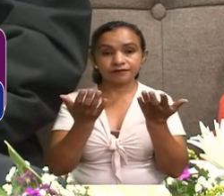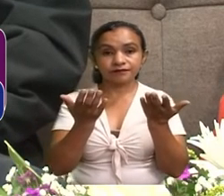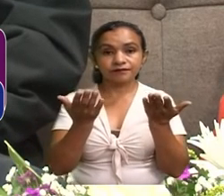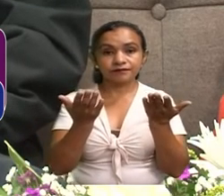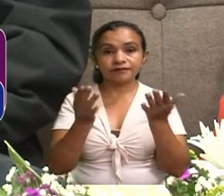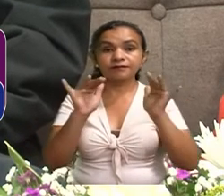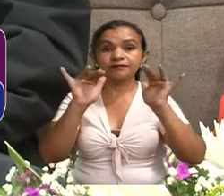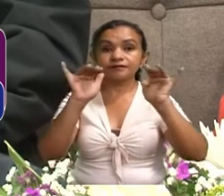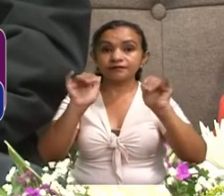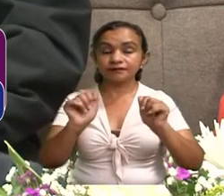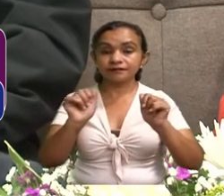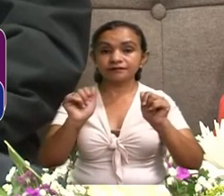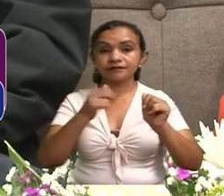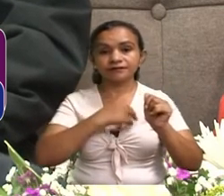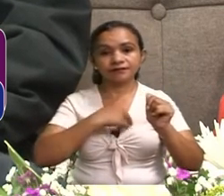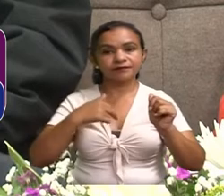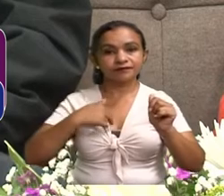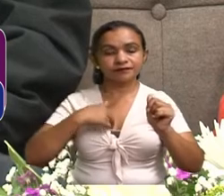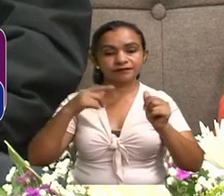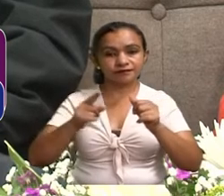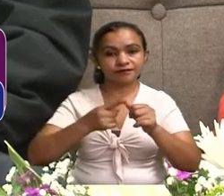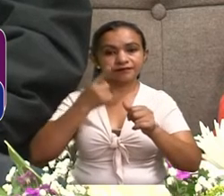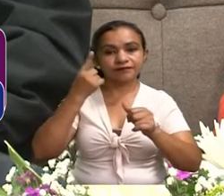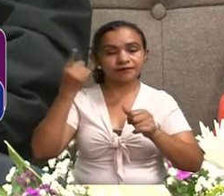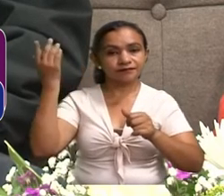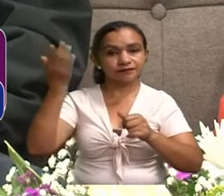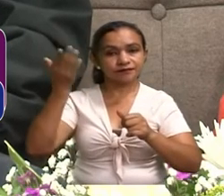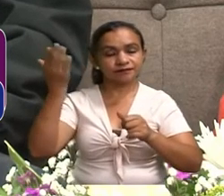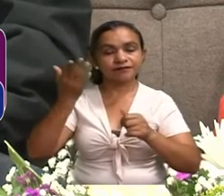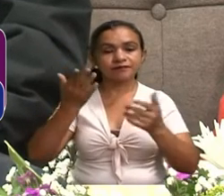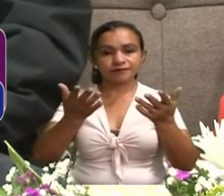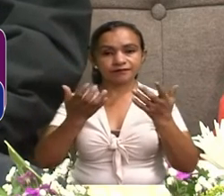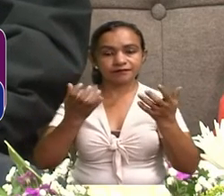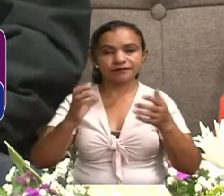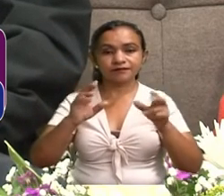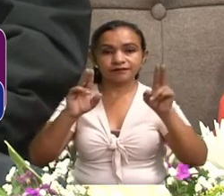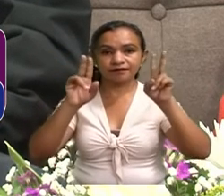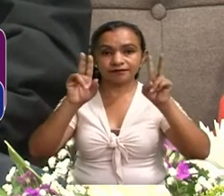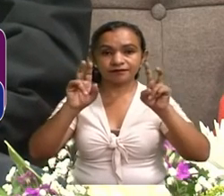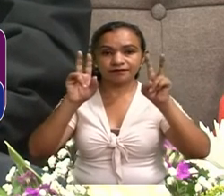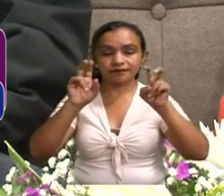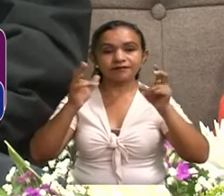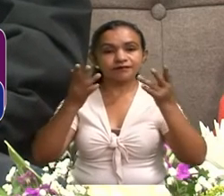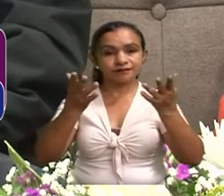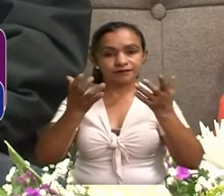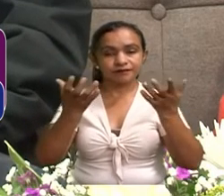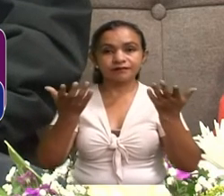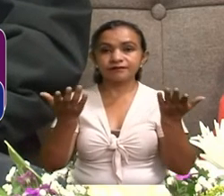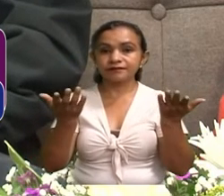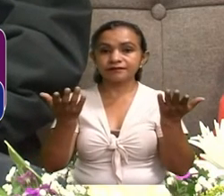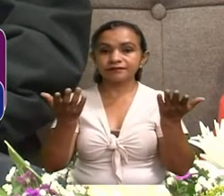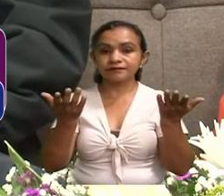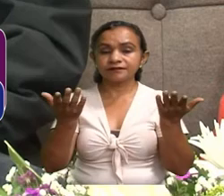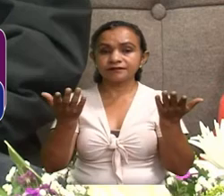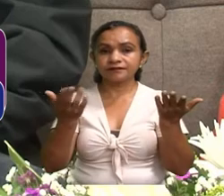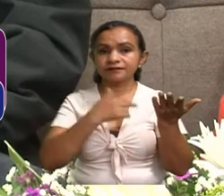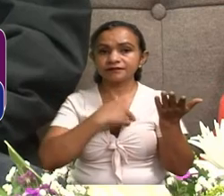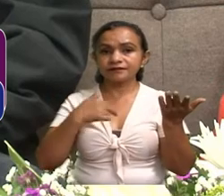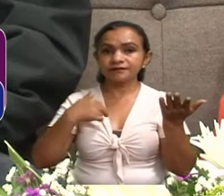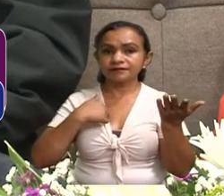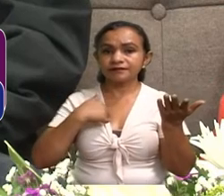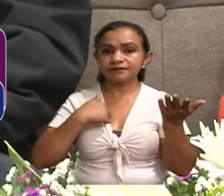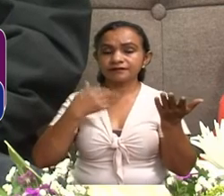ya está posicionado el primer congreso, que es lo que nosotros queremos. El tema sobre todo, porque tiene que ver con posicionarlo, no es solo